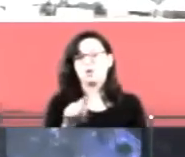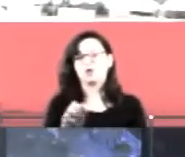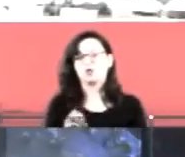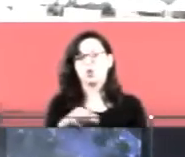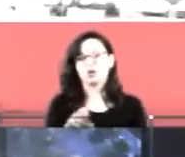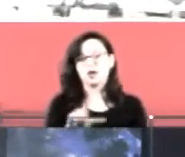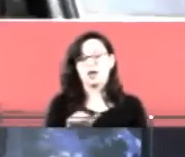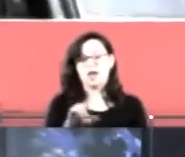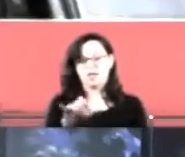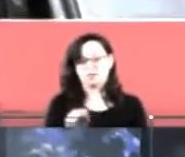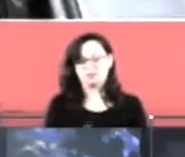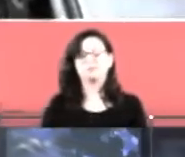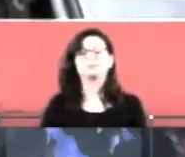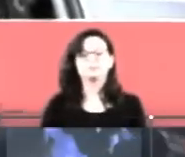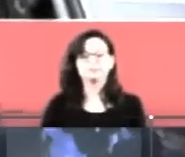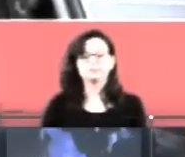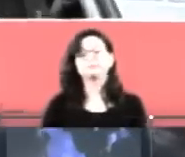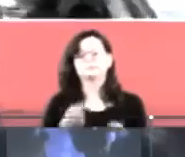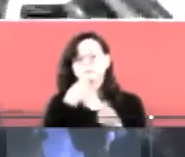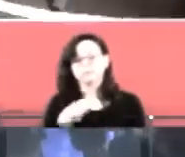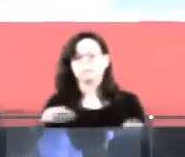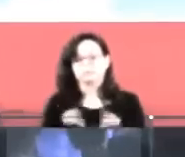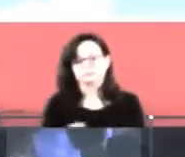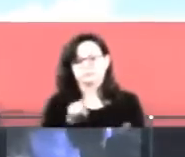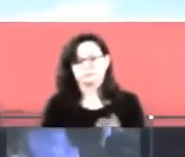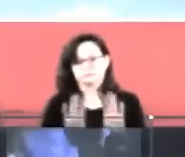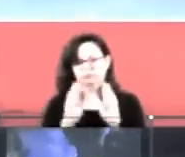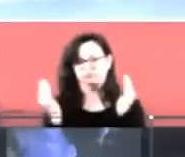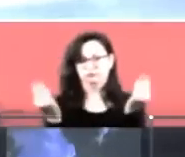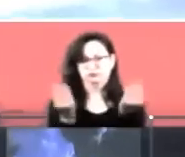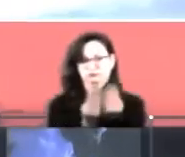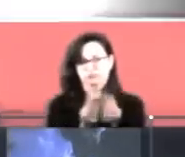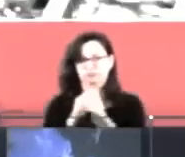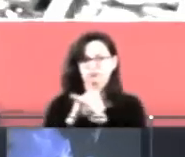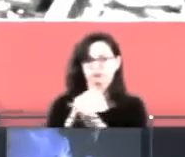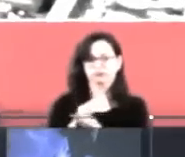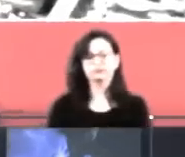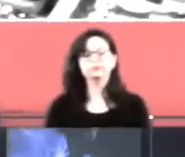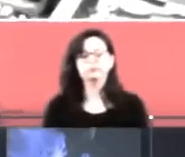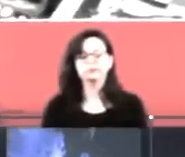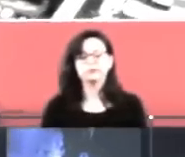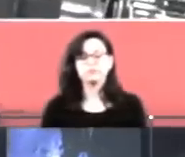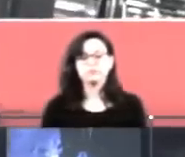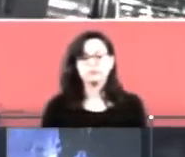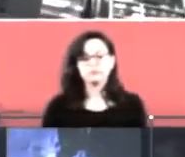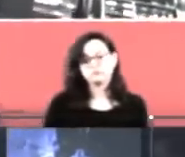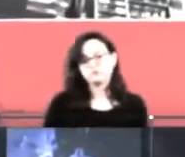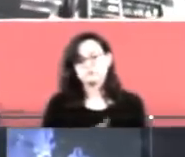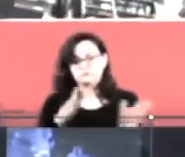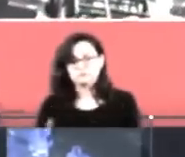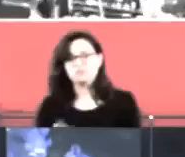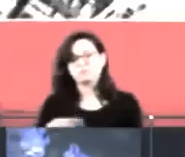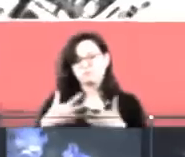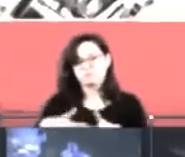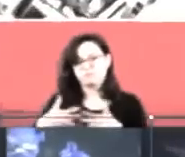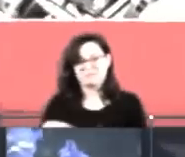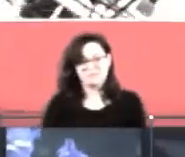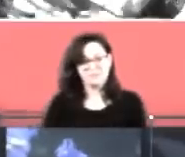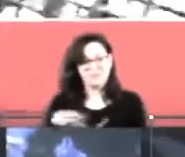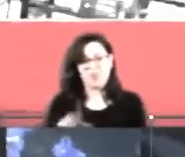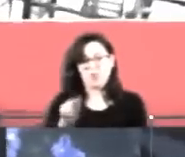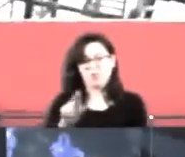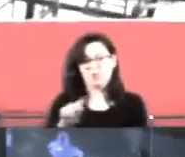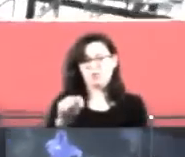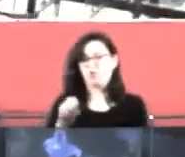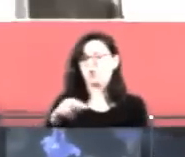de acuerdo a una persona que no quiso ser identificada, ¿qué es eso? ¿Qué falta de seriedad con el debido respeto? Mira, el Consejo de Administración